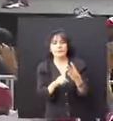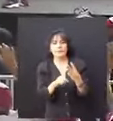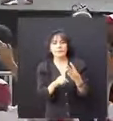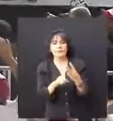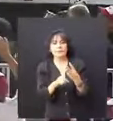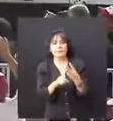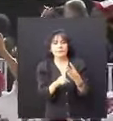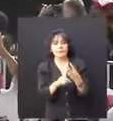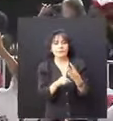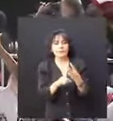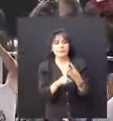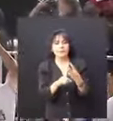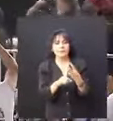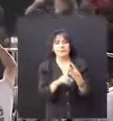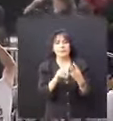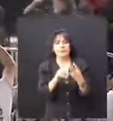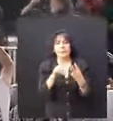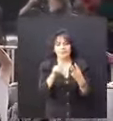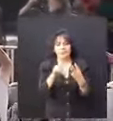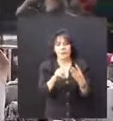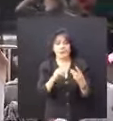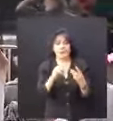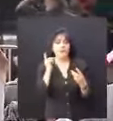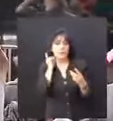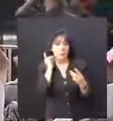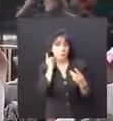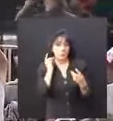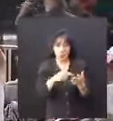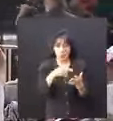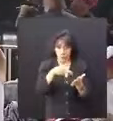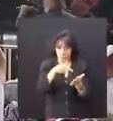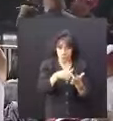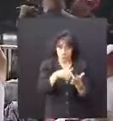Miguel Gutiérrez, candidato a diputado local.